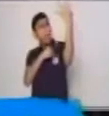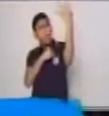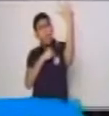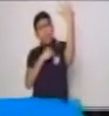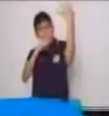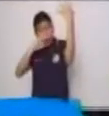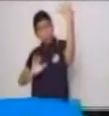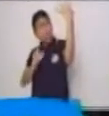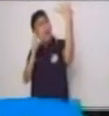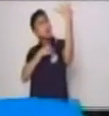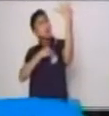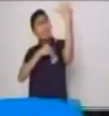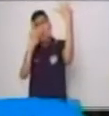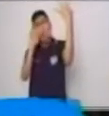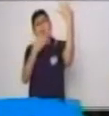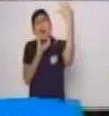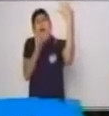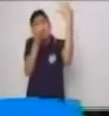manzana?